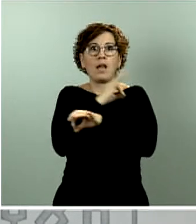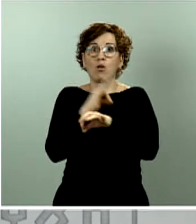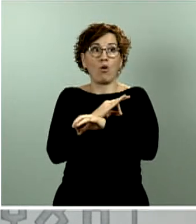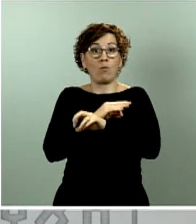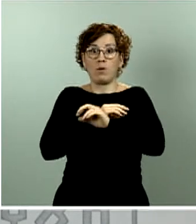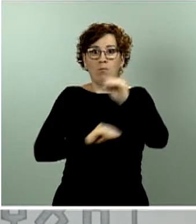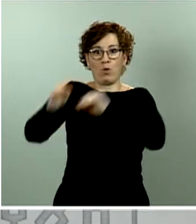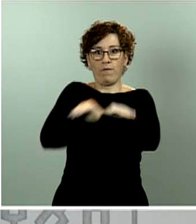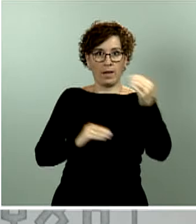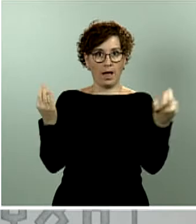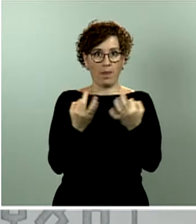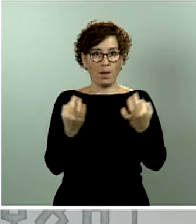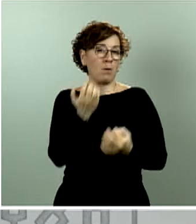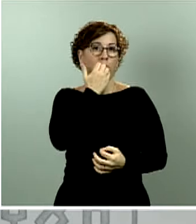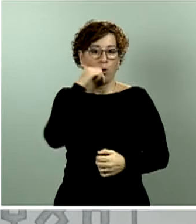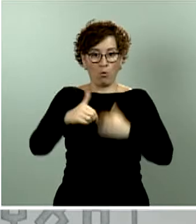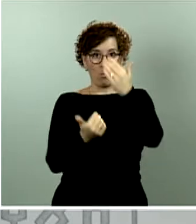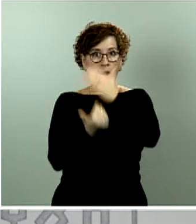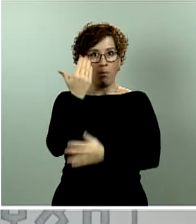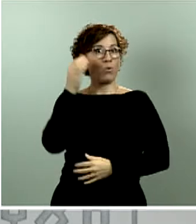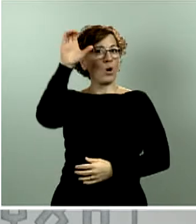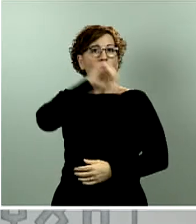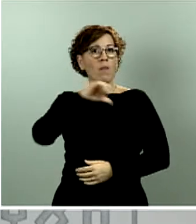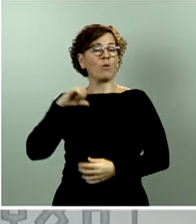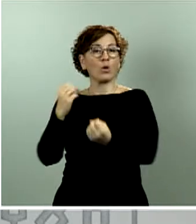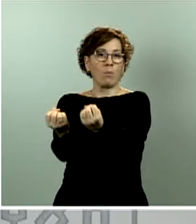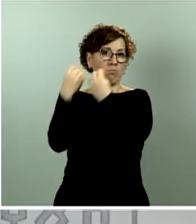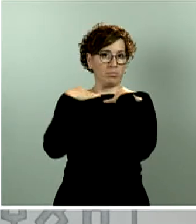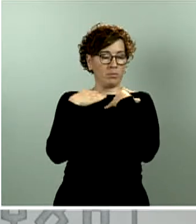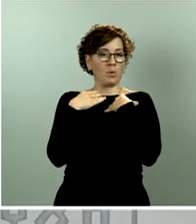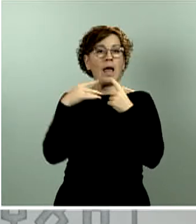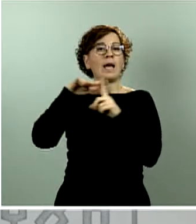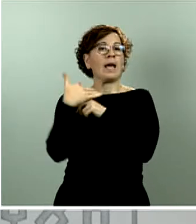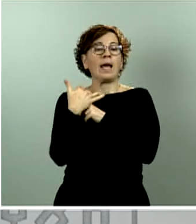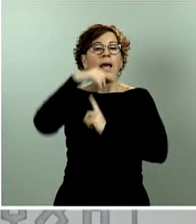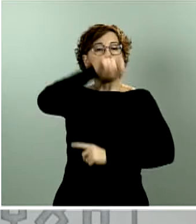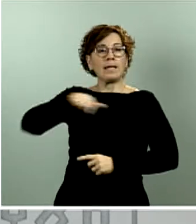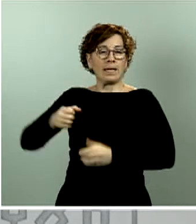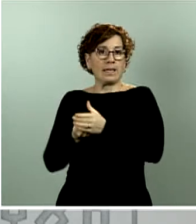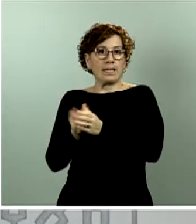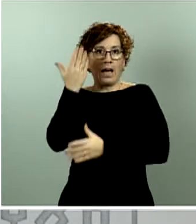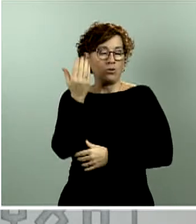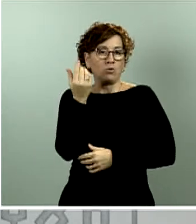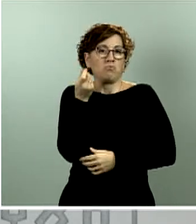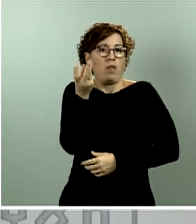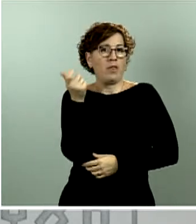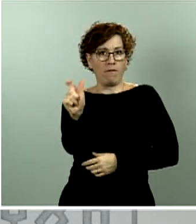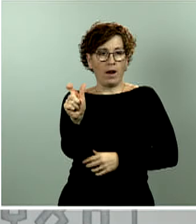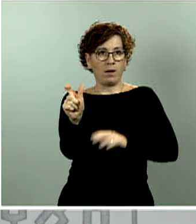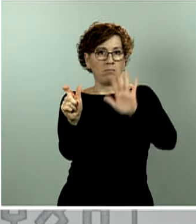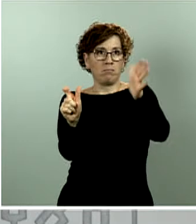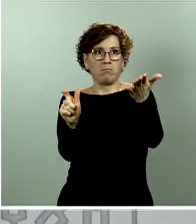comunidad autónoma que había hecho una notificación de casos y que no recuerdo si eran las 9:30 o las 10 de la mañana, o puede que un poco antes, las